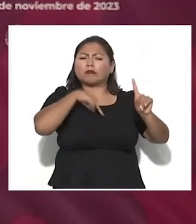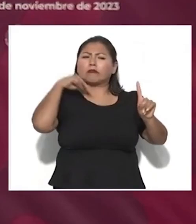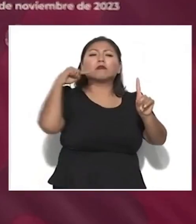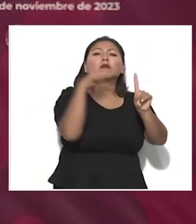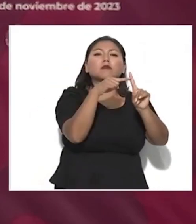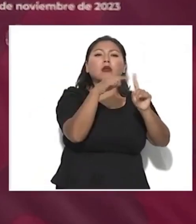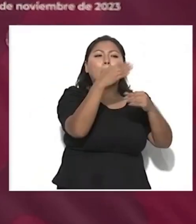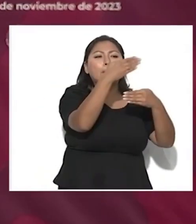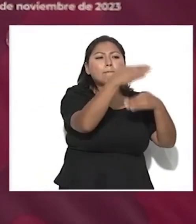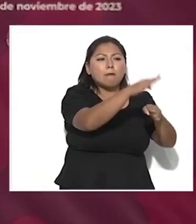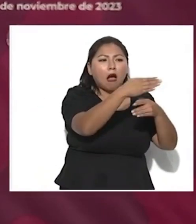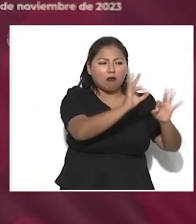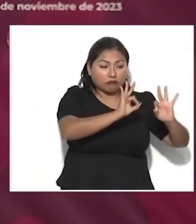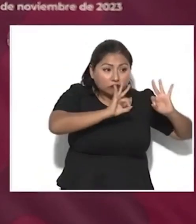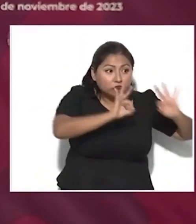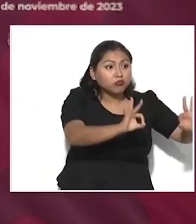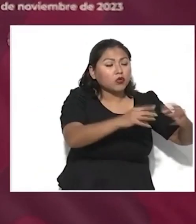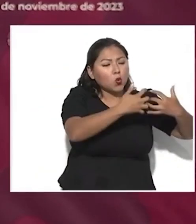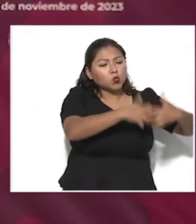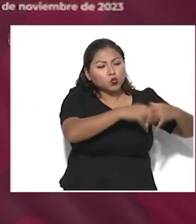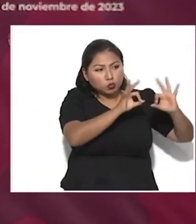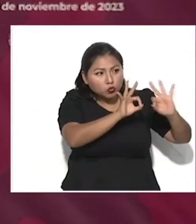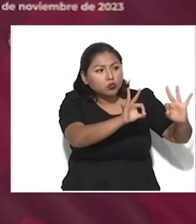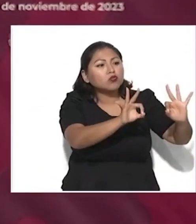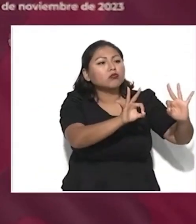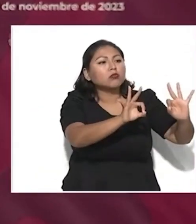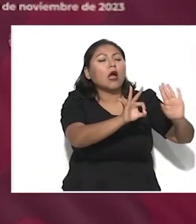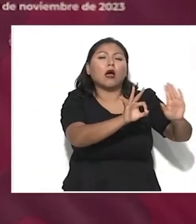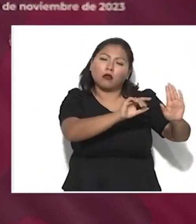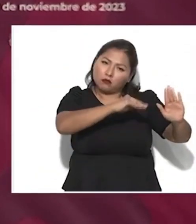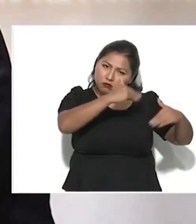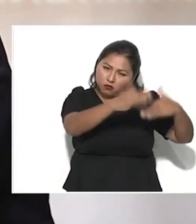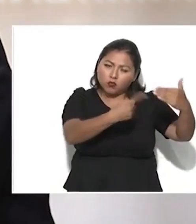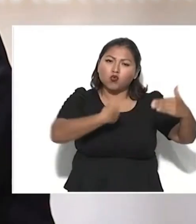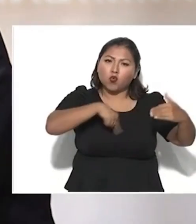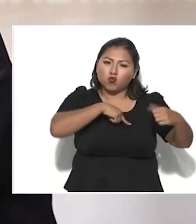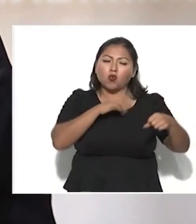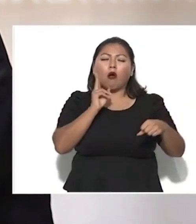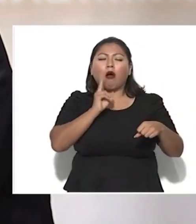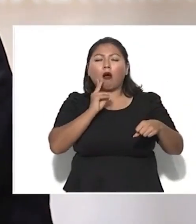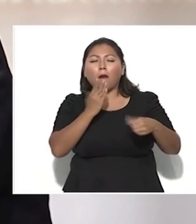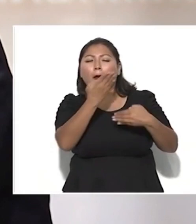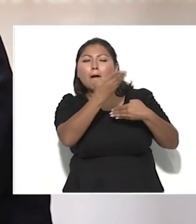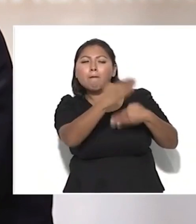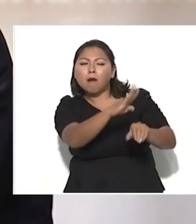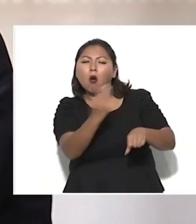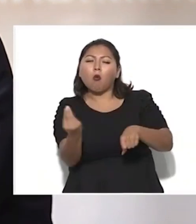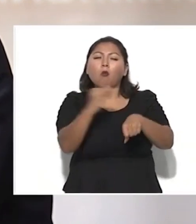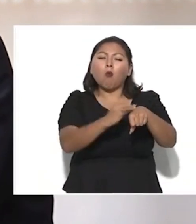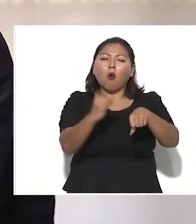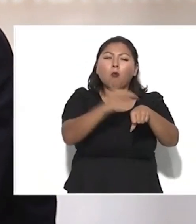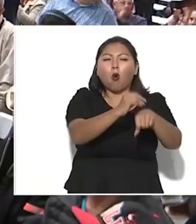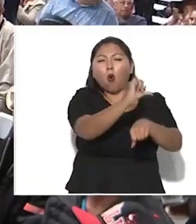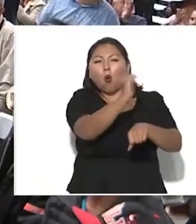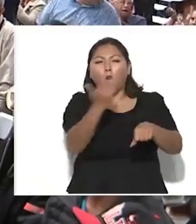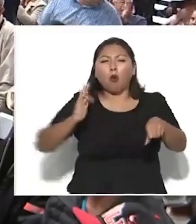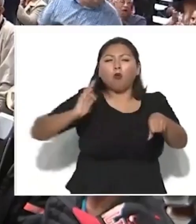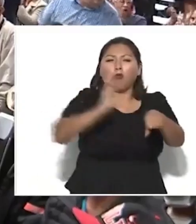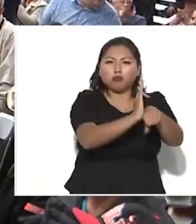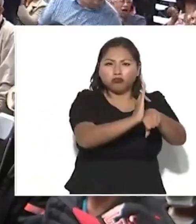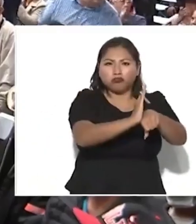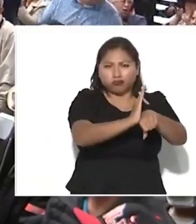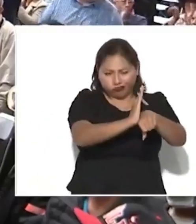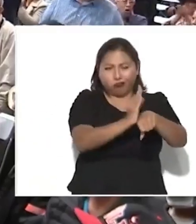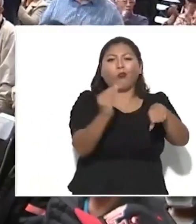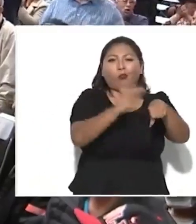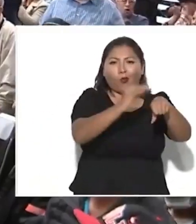como Twitter. Cabe destacar que aunque la diputada no mostró molestia ante el acto, sino que por el contrario respondió con